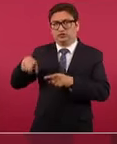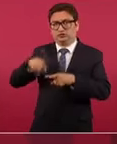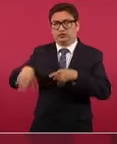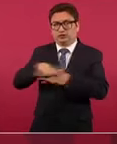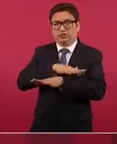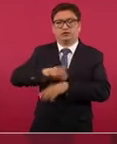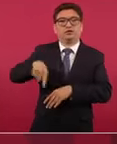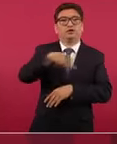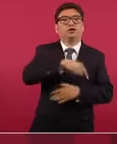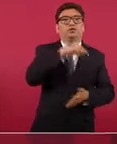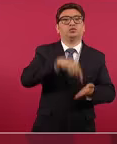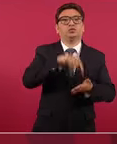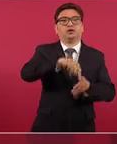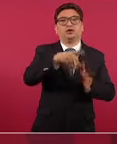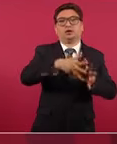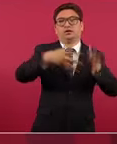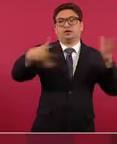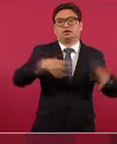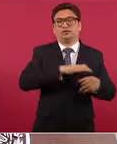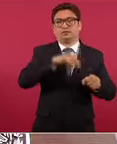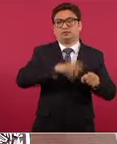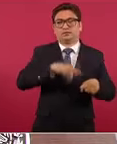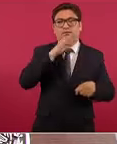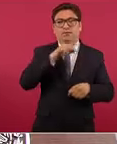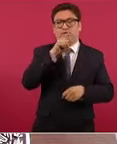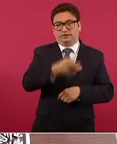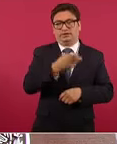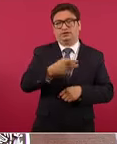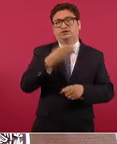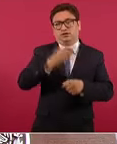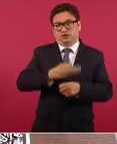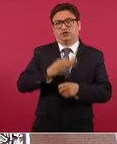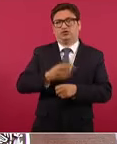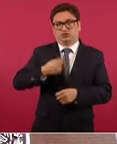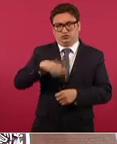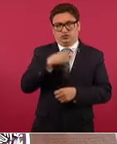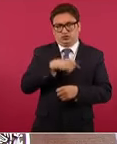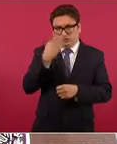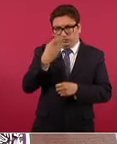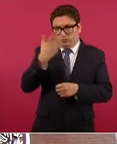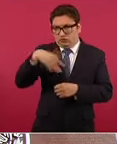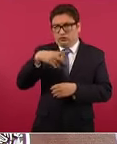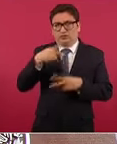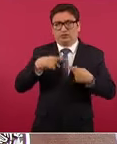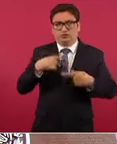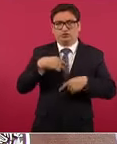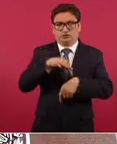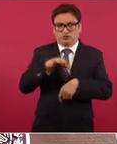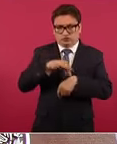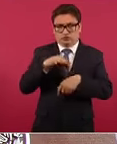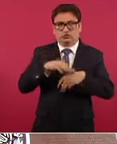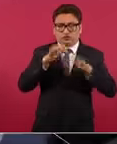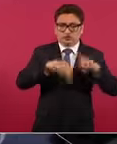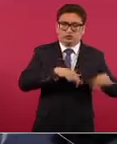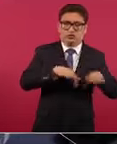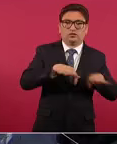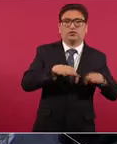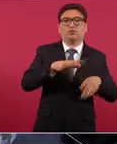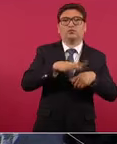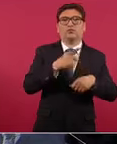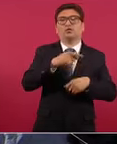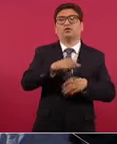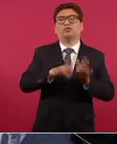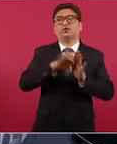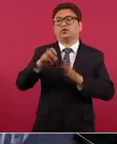es más grande y tiene más especialidades esa es la parte que estamos ahorita cubriendo porque necesitamos más personal para que no sea nada más